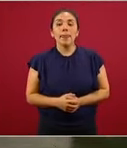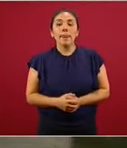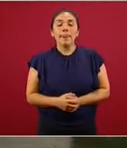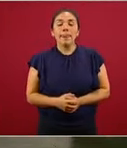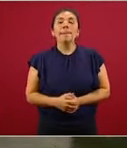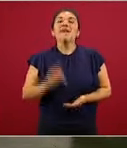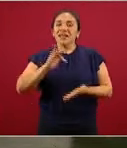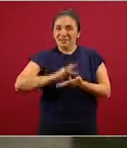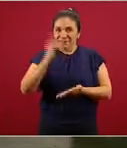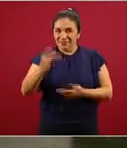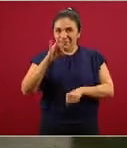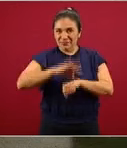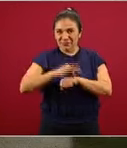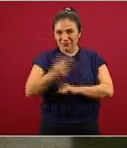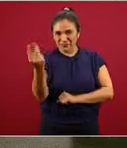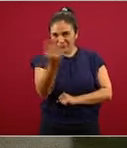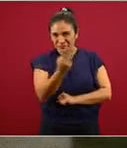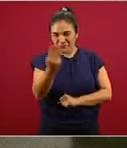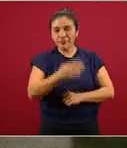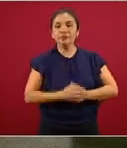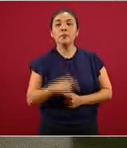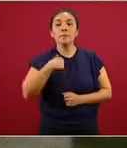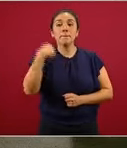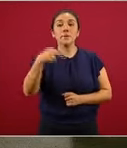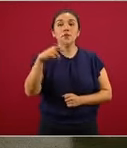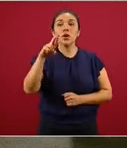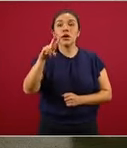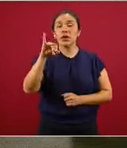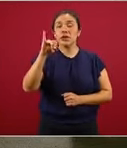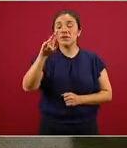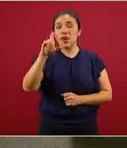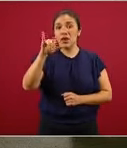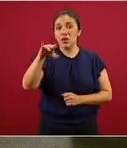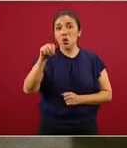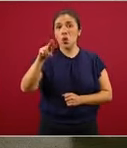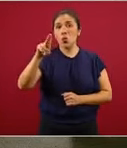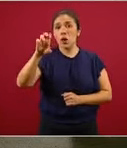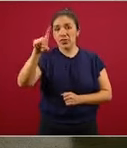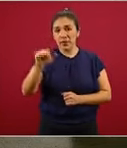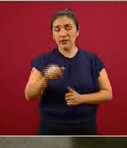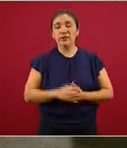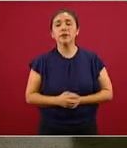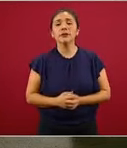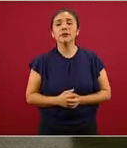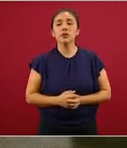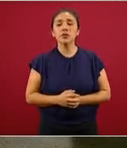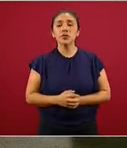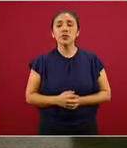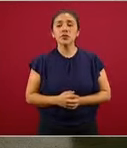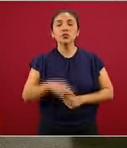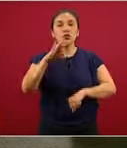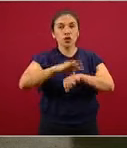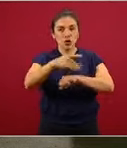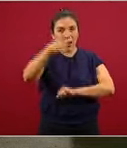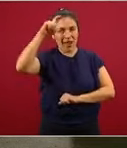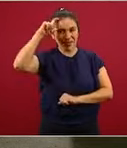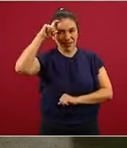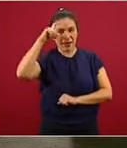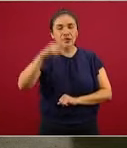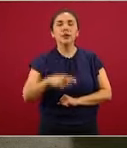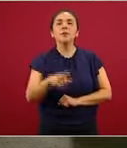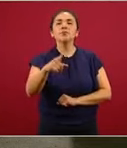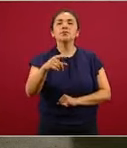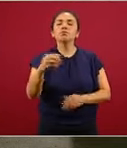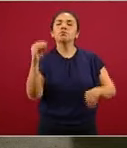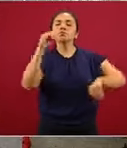Muchas gracias, doctores. Buenas noches. Rivelino Rueda del portal digital reversos.mx. Doctor Gatell, sobre